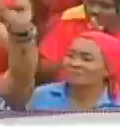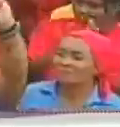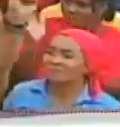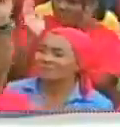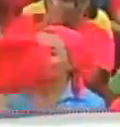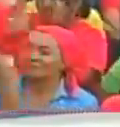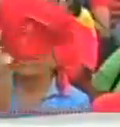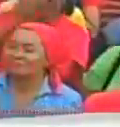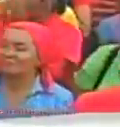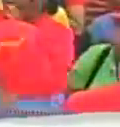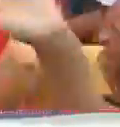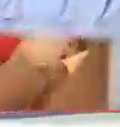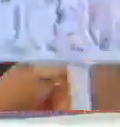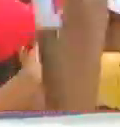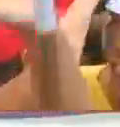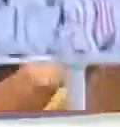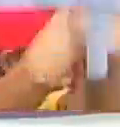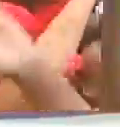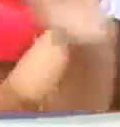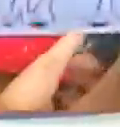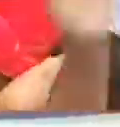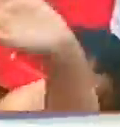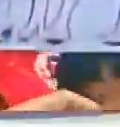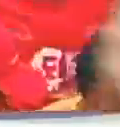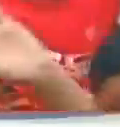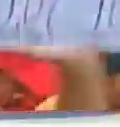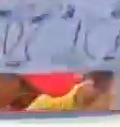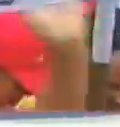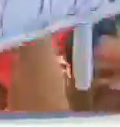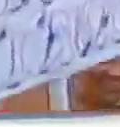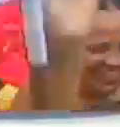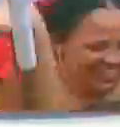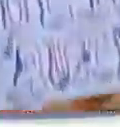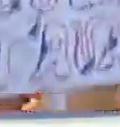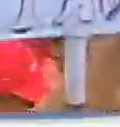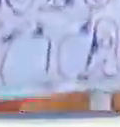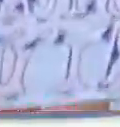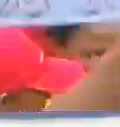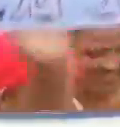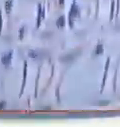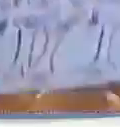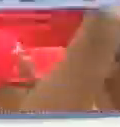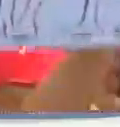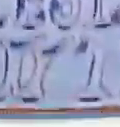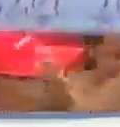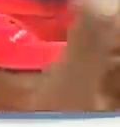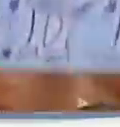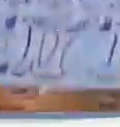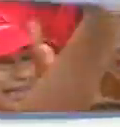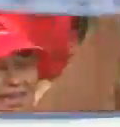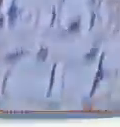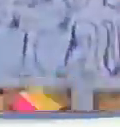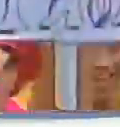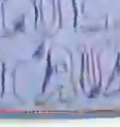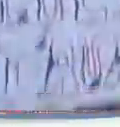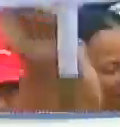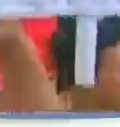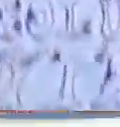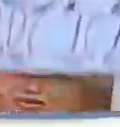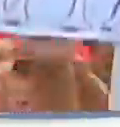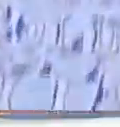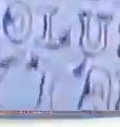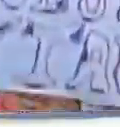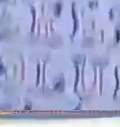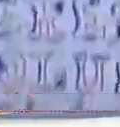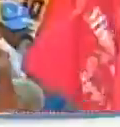y sectoriales que nos están acompañando aquí, al gobernador y a mi persona, sino que además